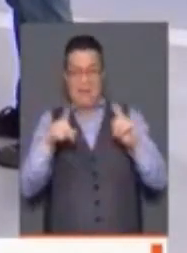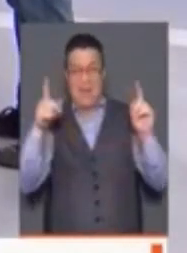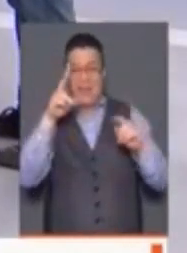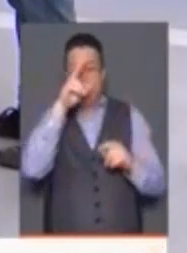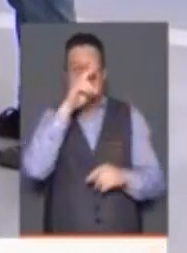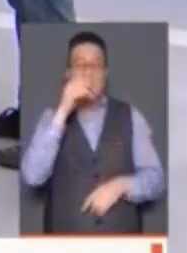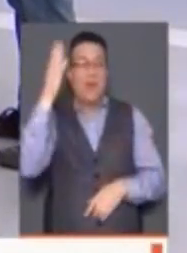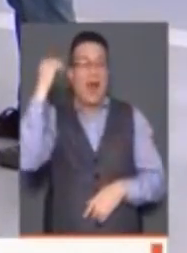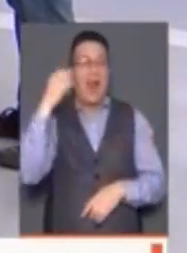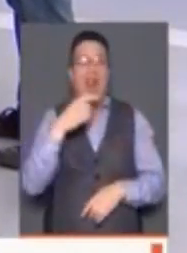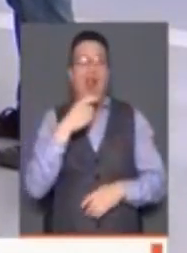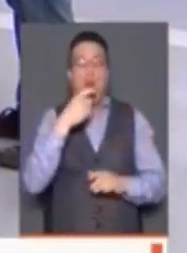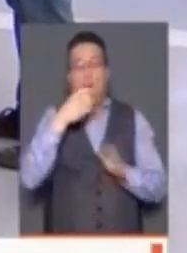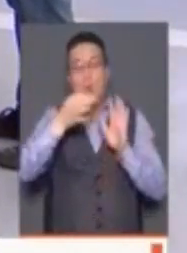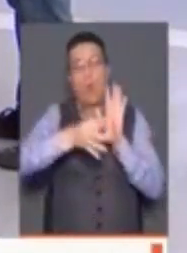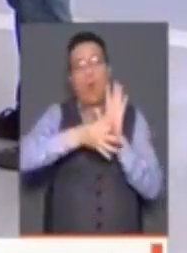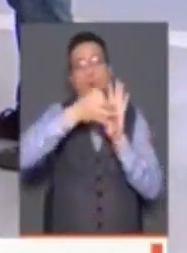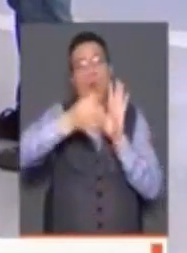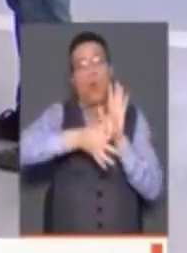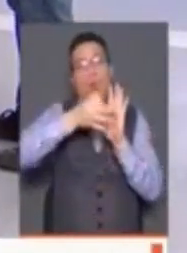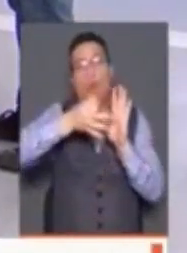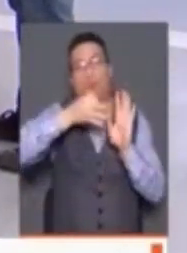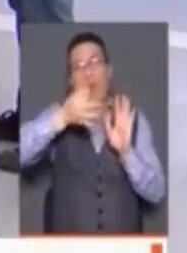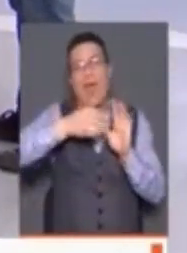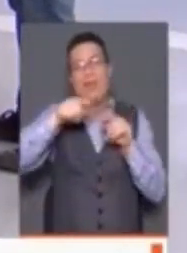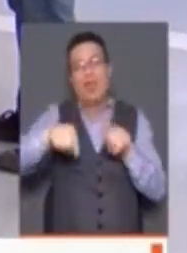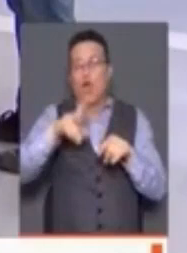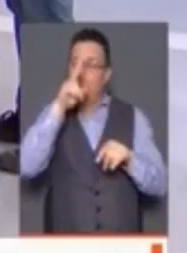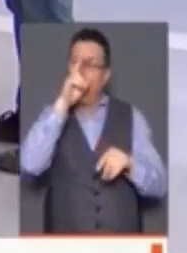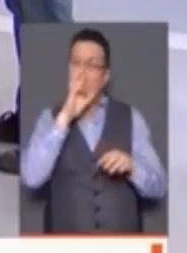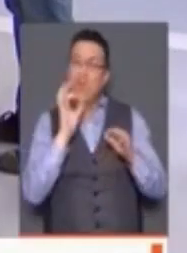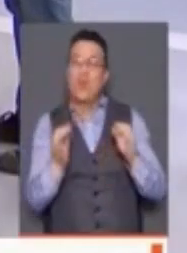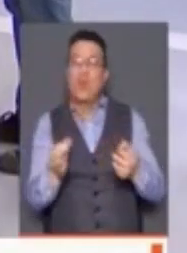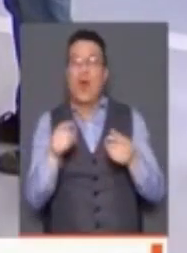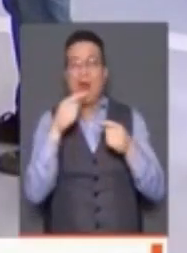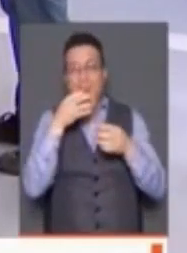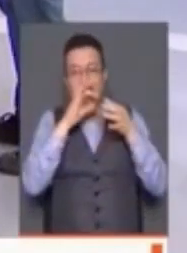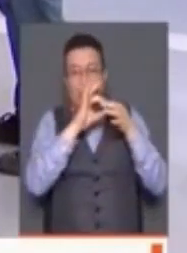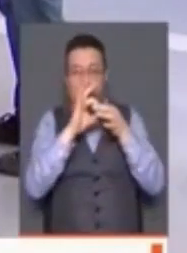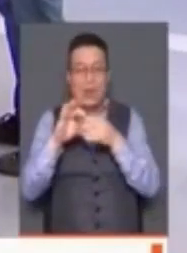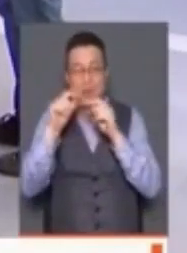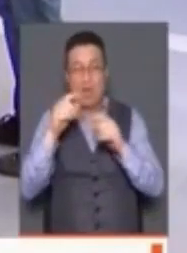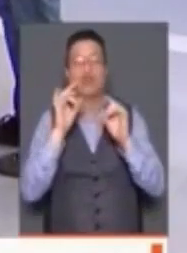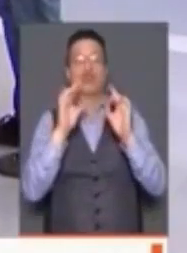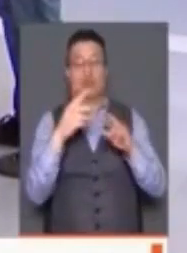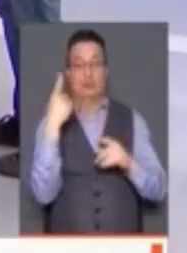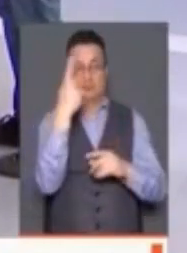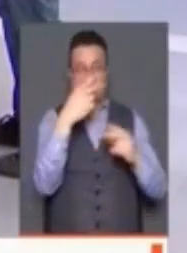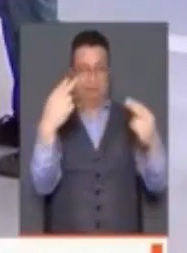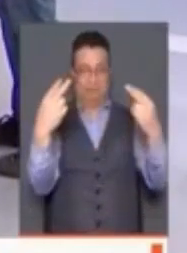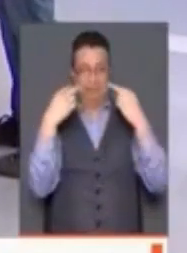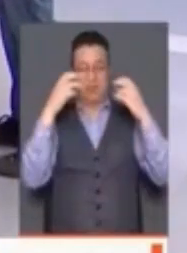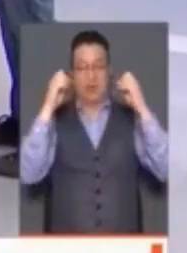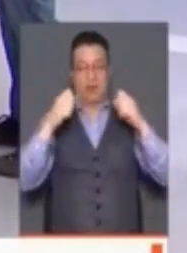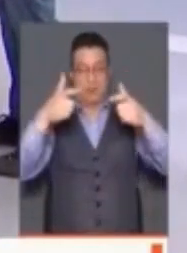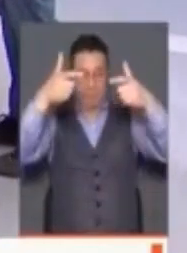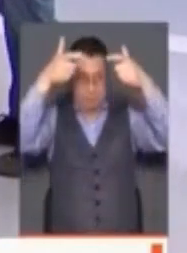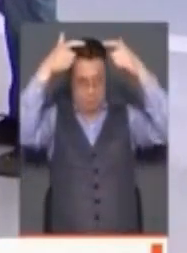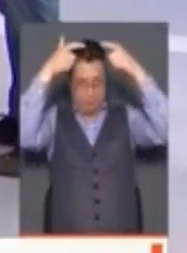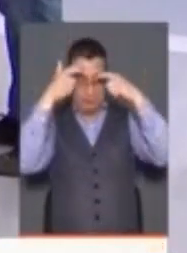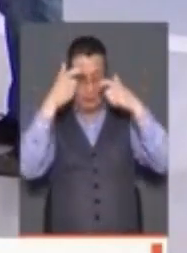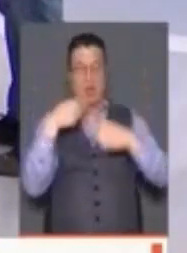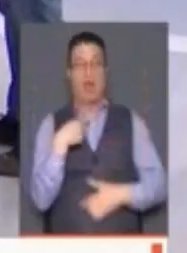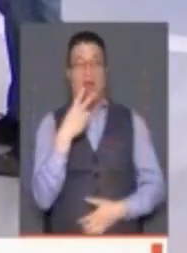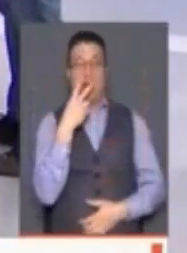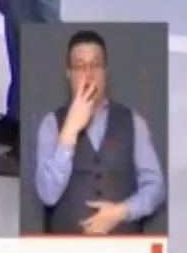época medieval, se hace tangible a través del cetro, el orbe, la corona. Son símbolos visibles para que la gente pueda, de alguna manera, observar y